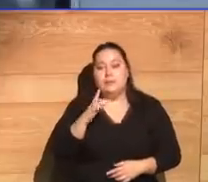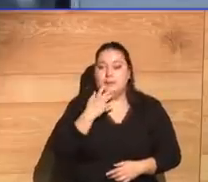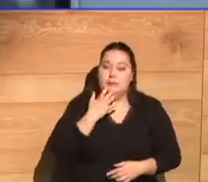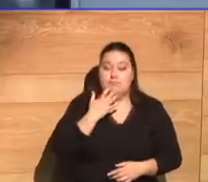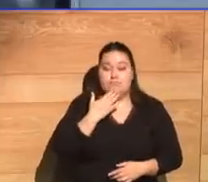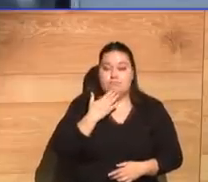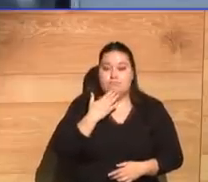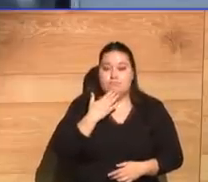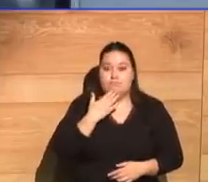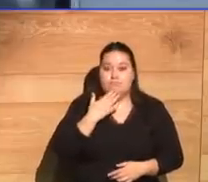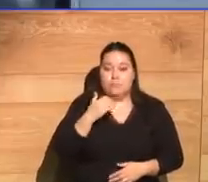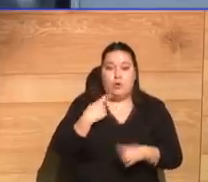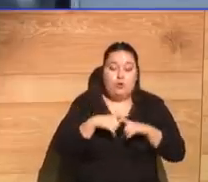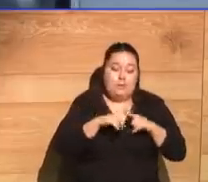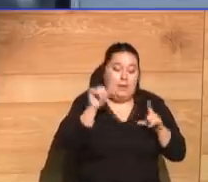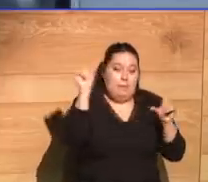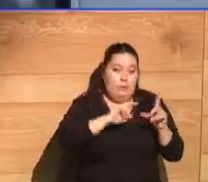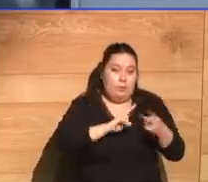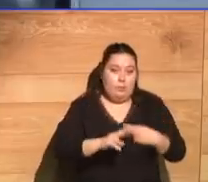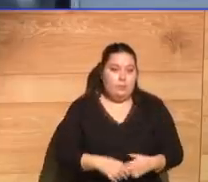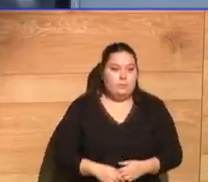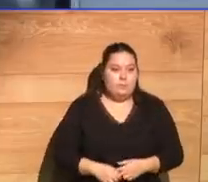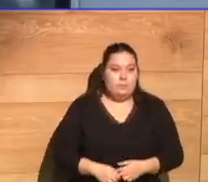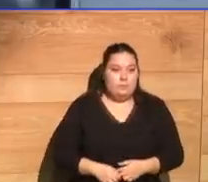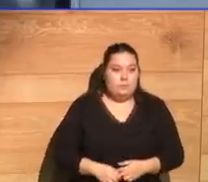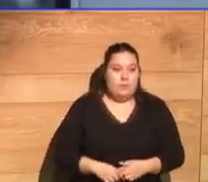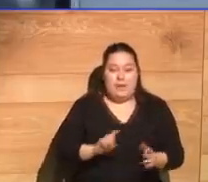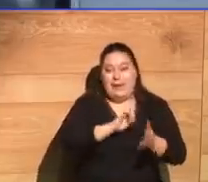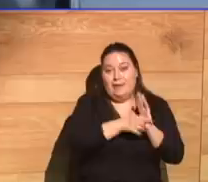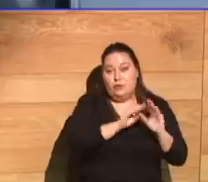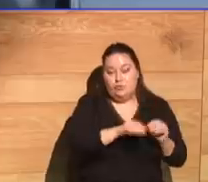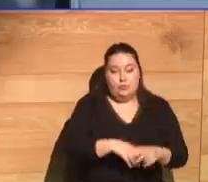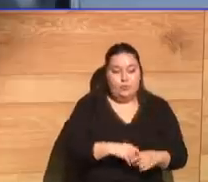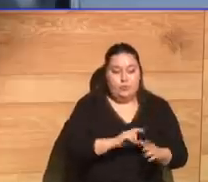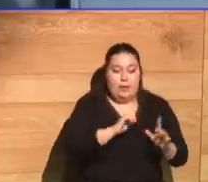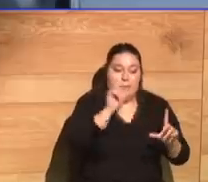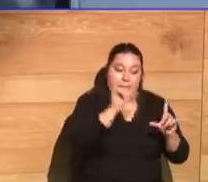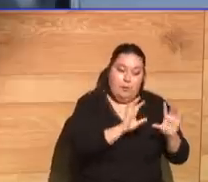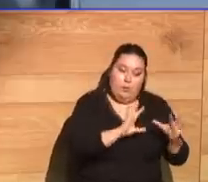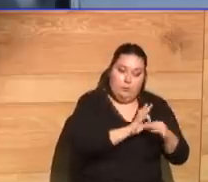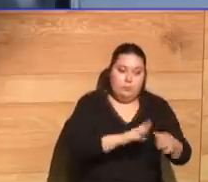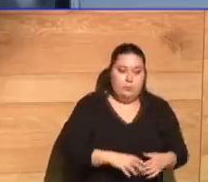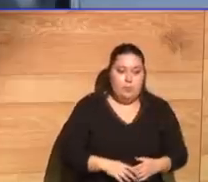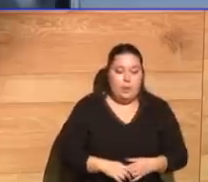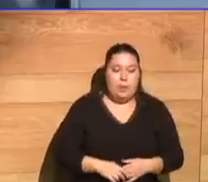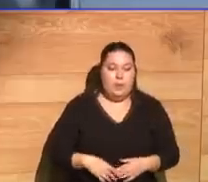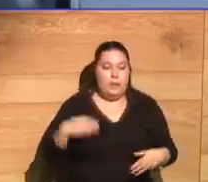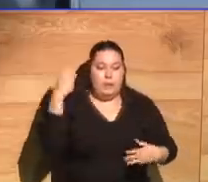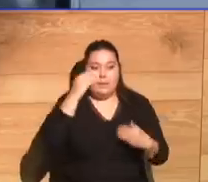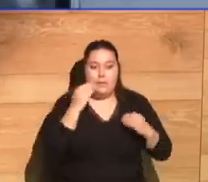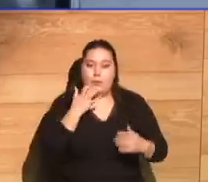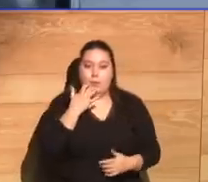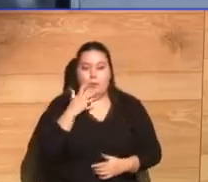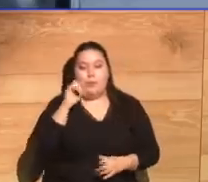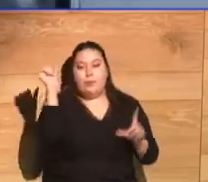Claro. Te pongo un ejemplo. Claro, pero hay cosas que no parecen responder de todas las leyes de la película. No, no, sin no, importe, no. ¿Eh? Si no sin lo estoy importe. Defendiendo. Pero pensemos en El